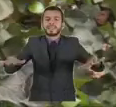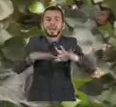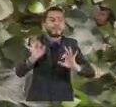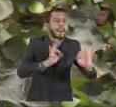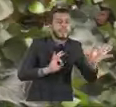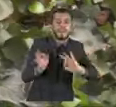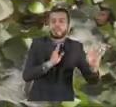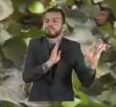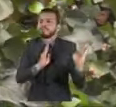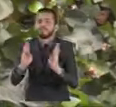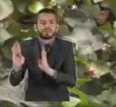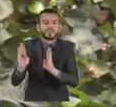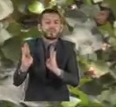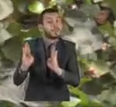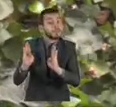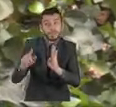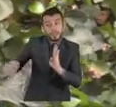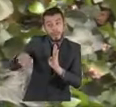las necesidades,